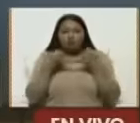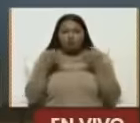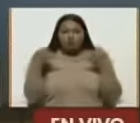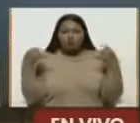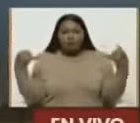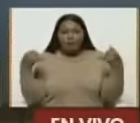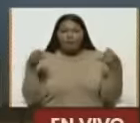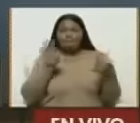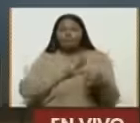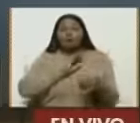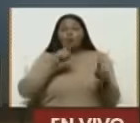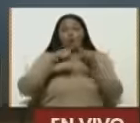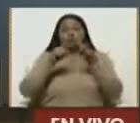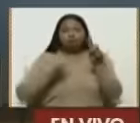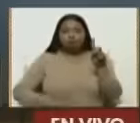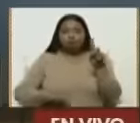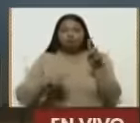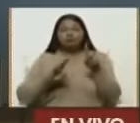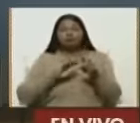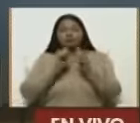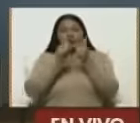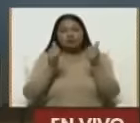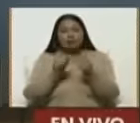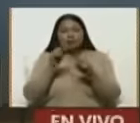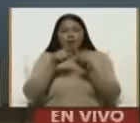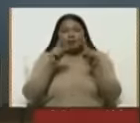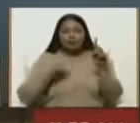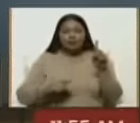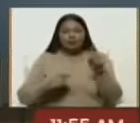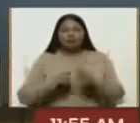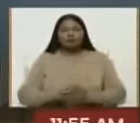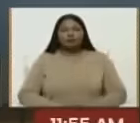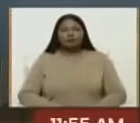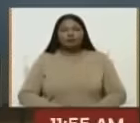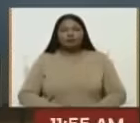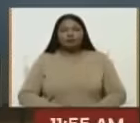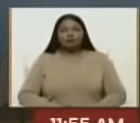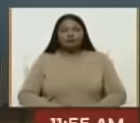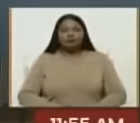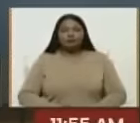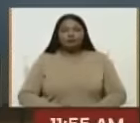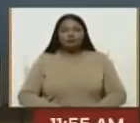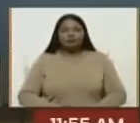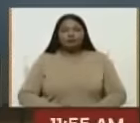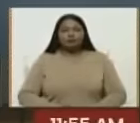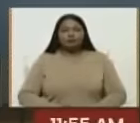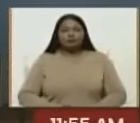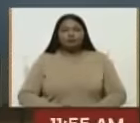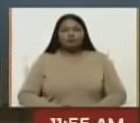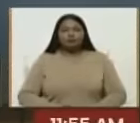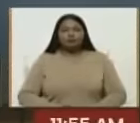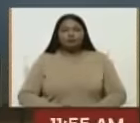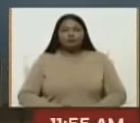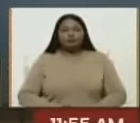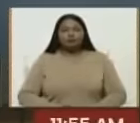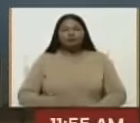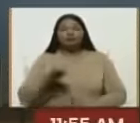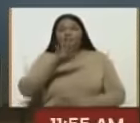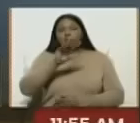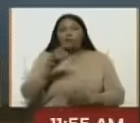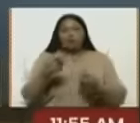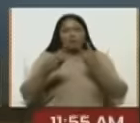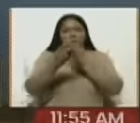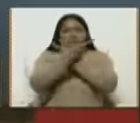Sistema Eléctrico Nacional, CEN, su sigla, aproximadamente 50 pararrayos eléctricos,